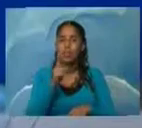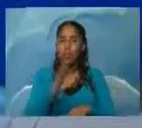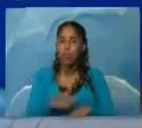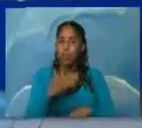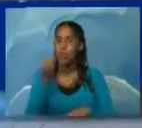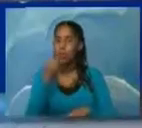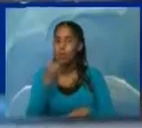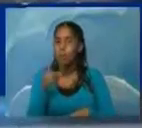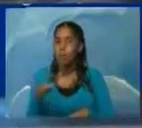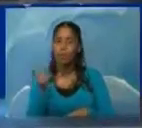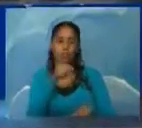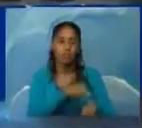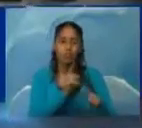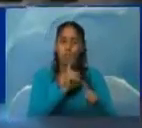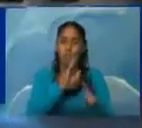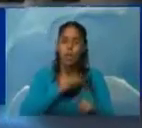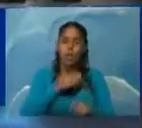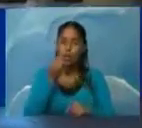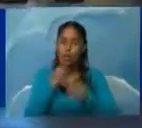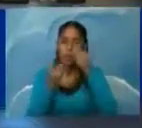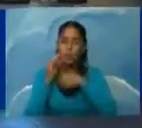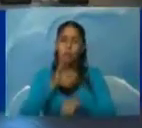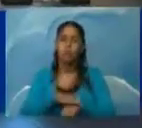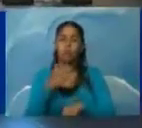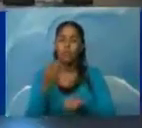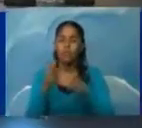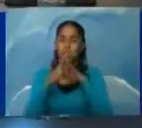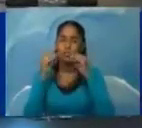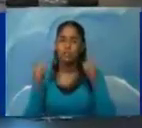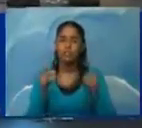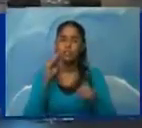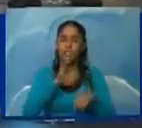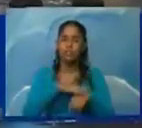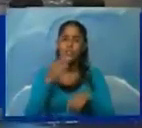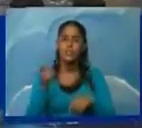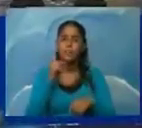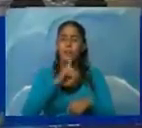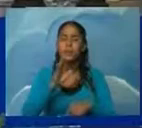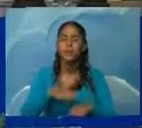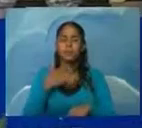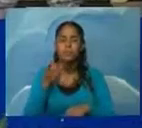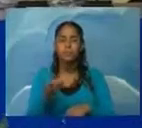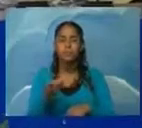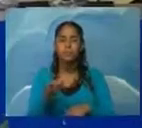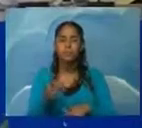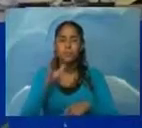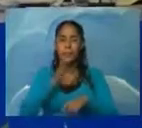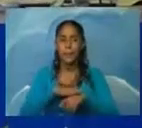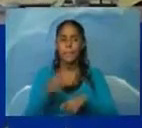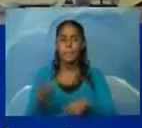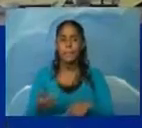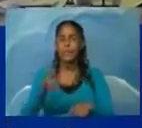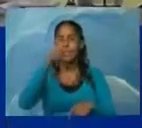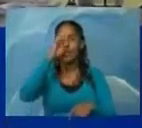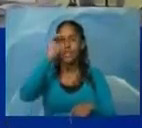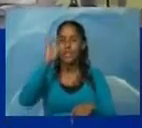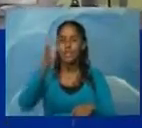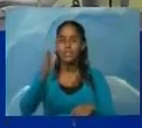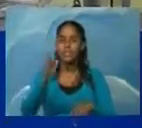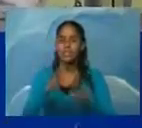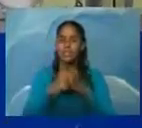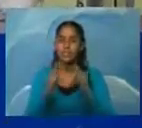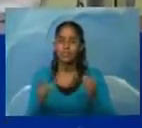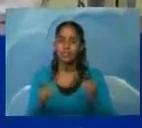esto y no debes comer aquello? ¿Por qué se mete Dios en el plato ajeno? Ah, porque Dios